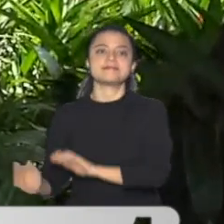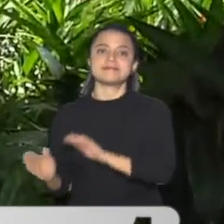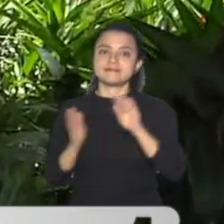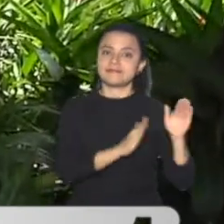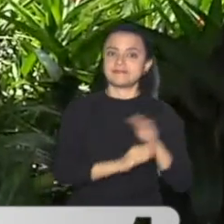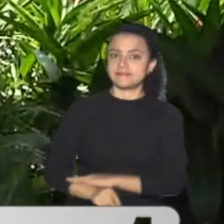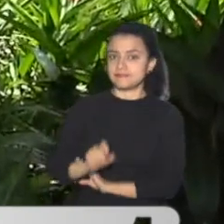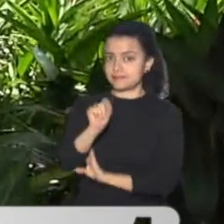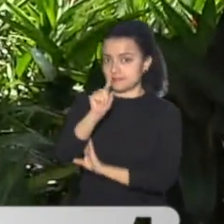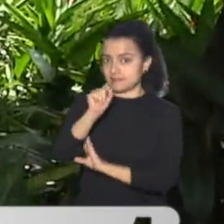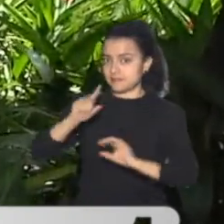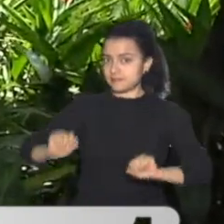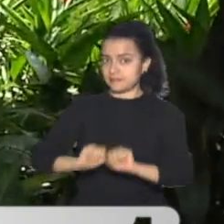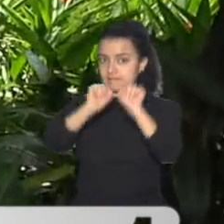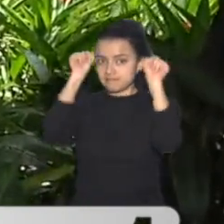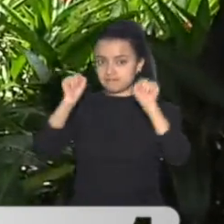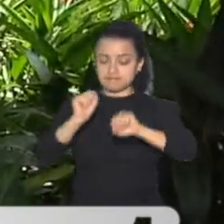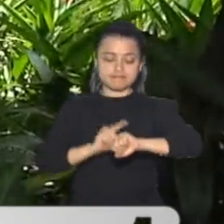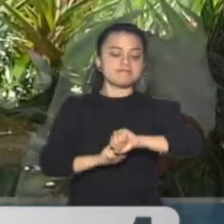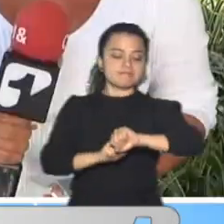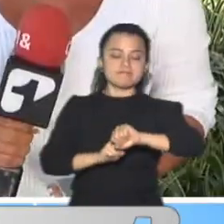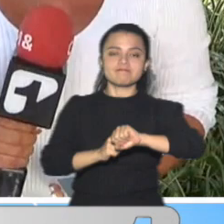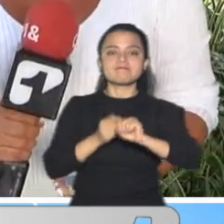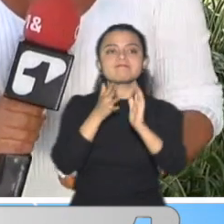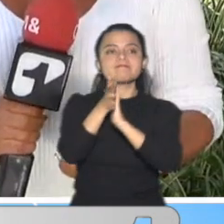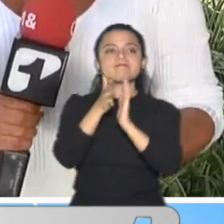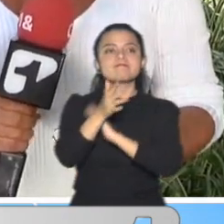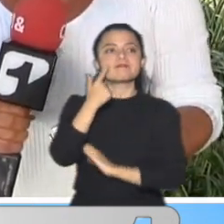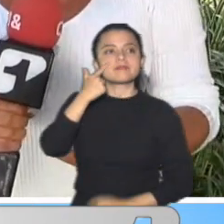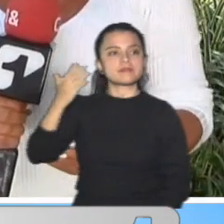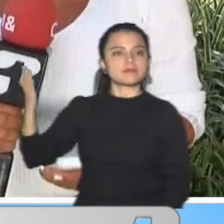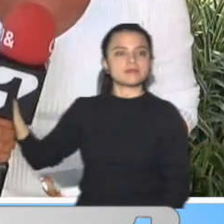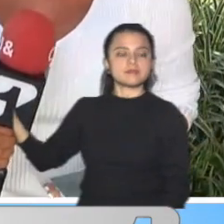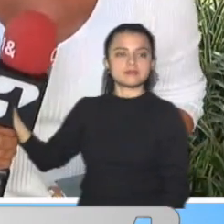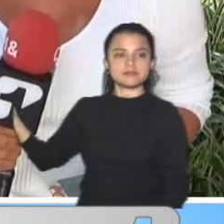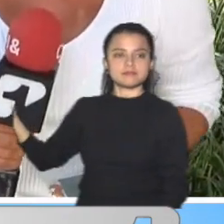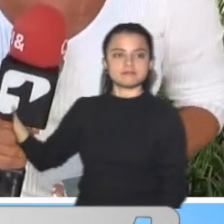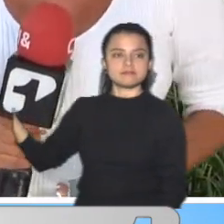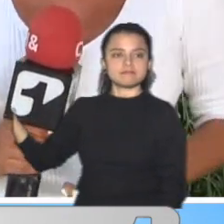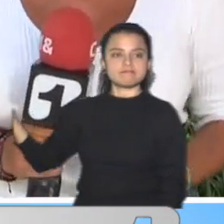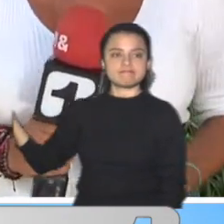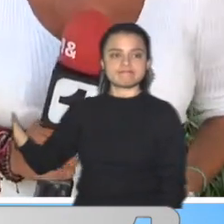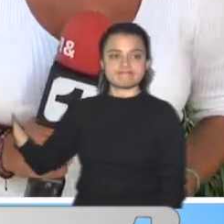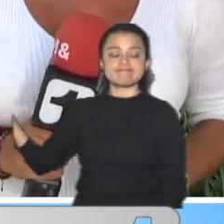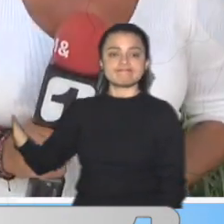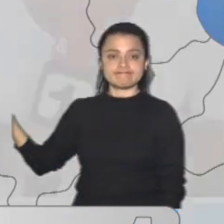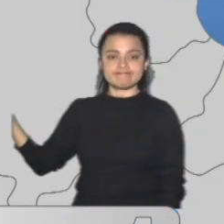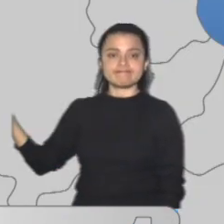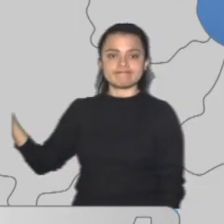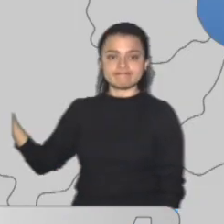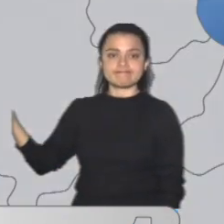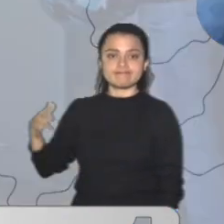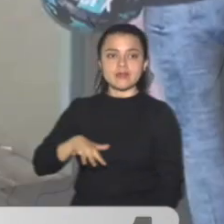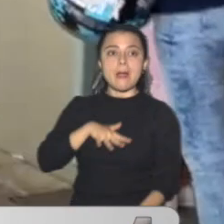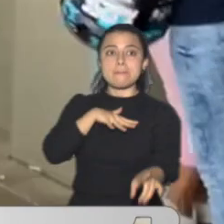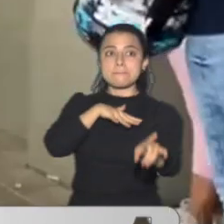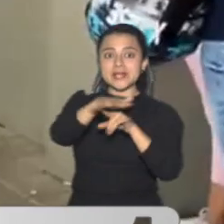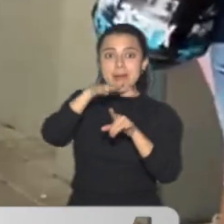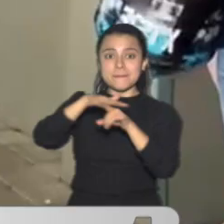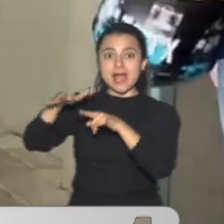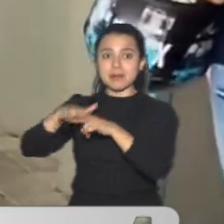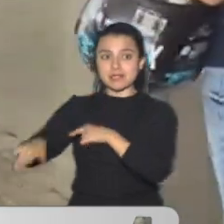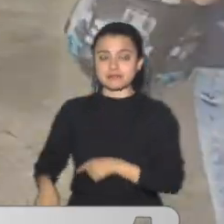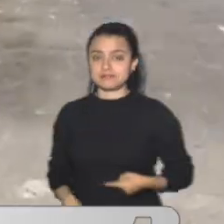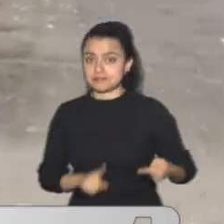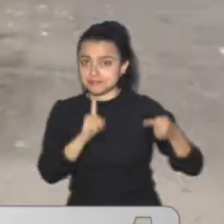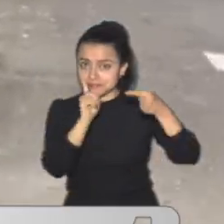de la mañana se presentaron dos hechos de ataques contra la fuerza pública ambos en el corregimiento de currulao en el municipio de turbo en el urabá antioqueño el